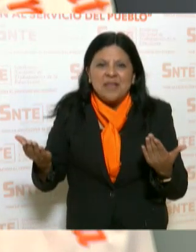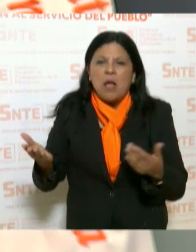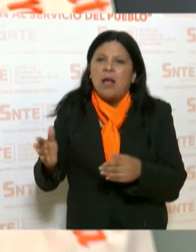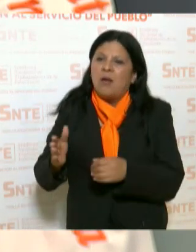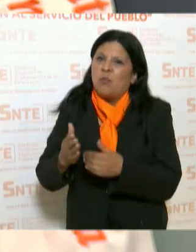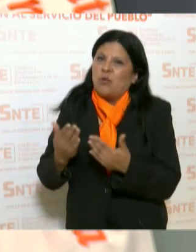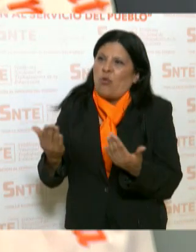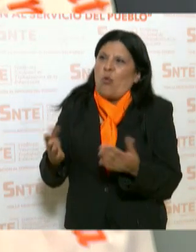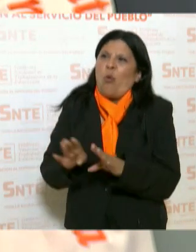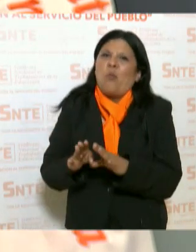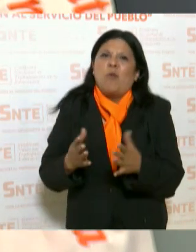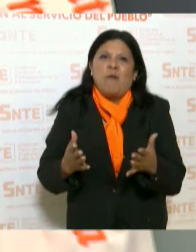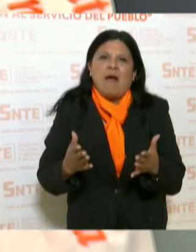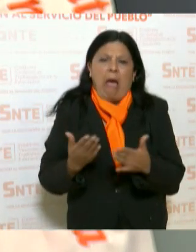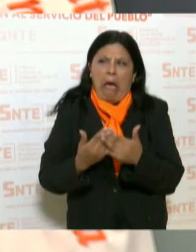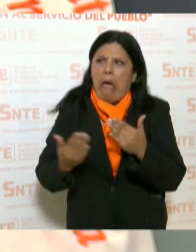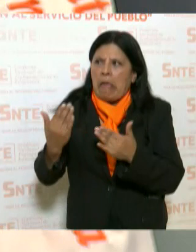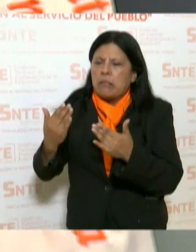padecíamos